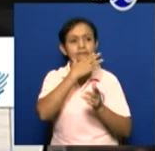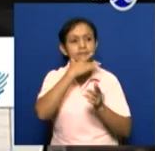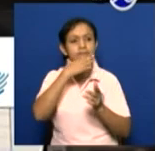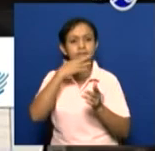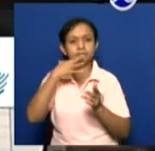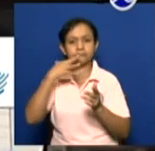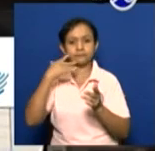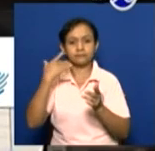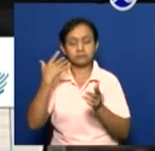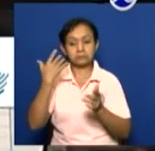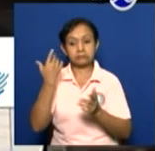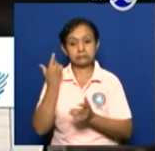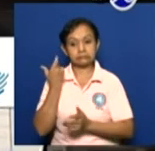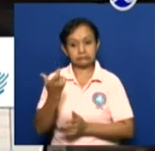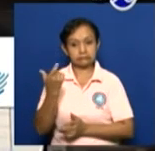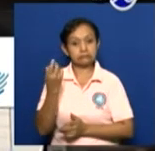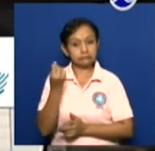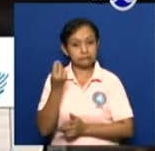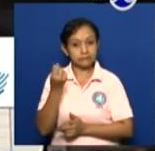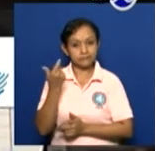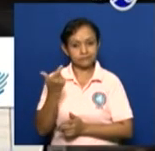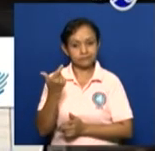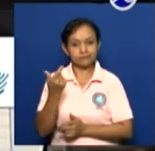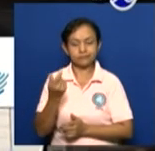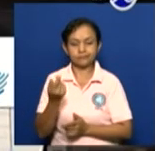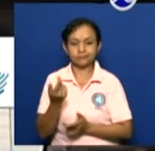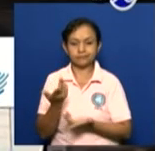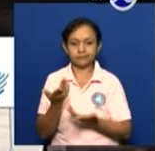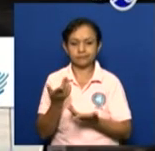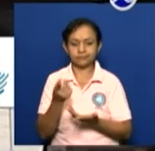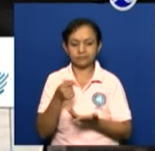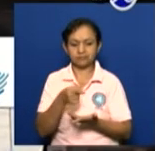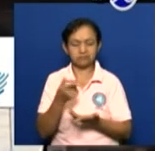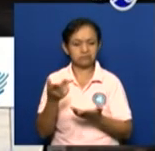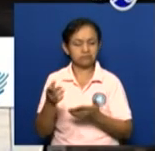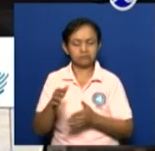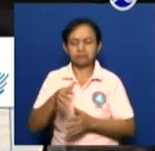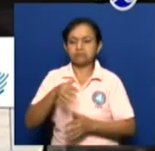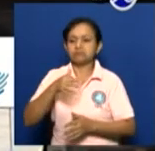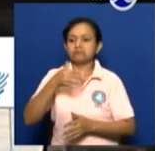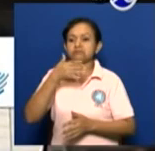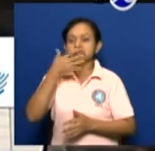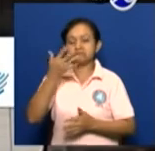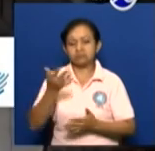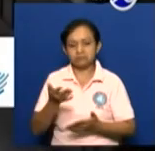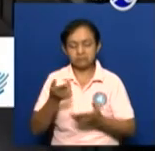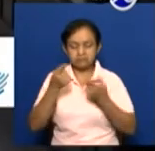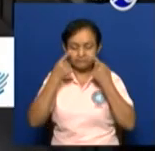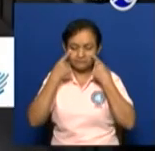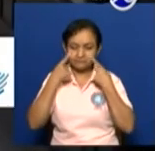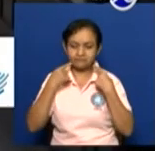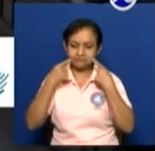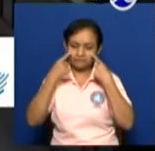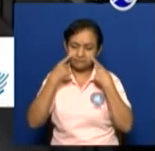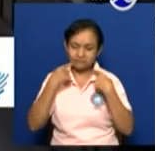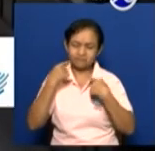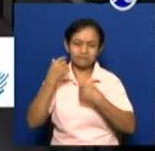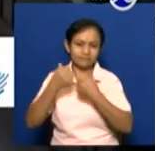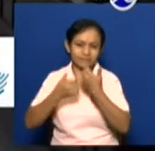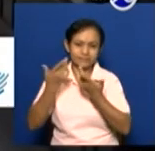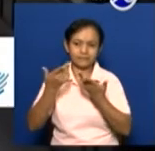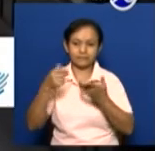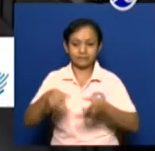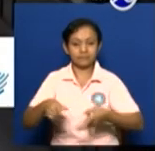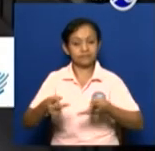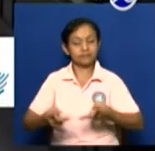gana mucho dinero, pero lo que no se va en suspiros, se va en lágrimas. Esta